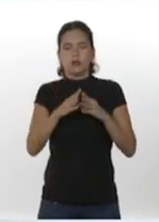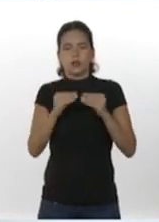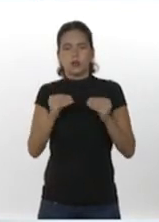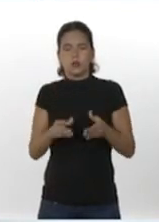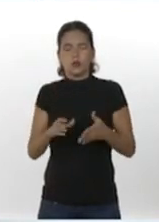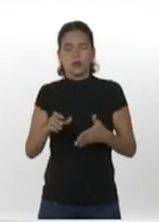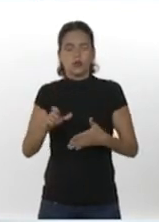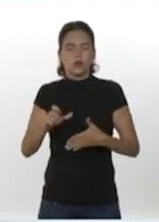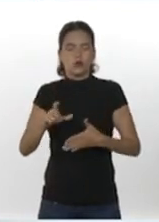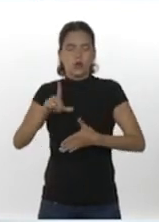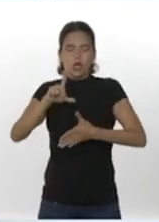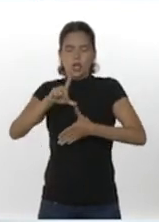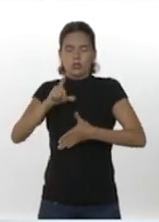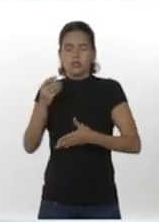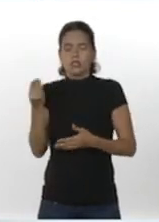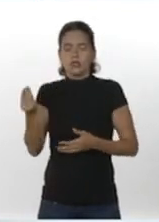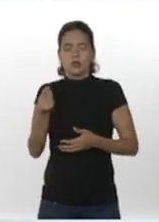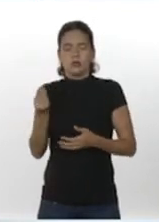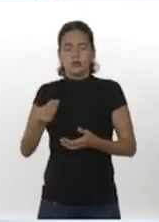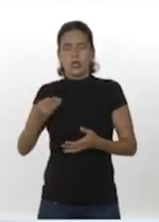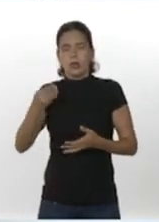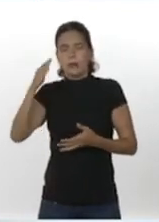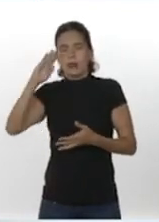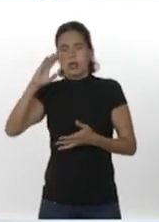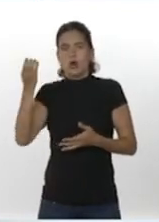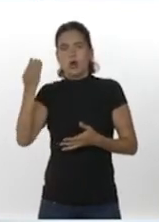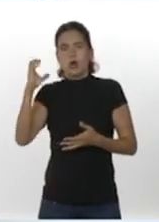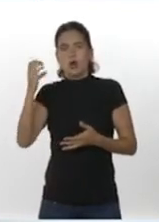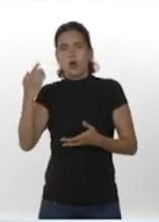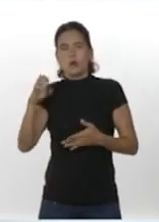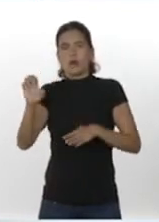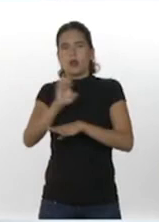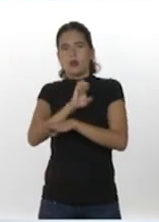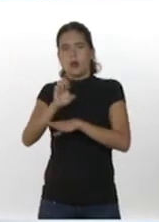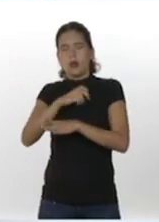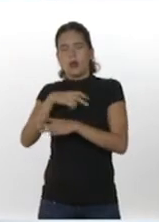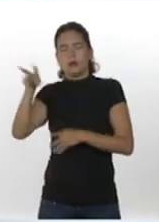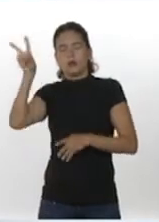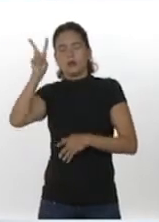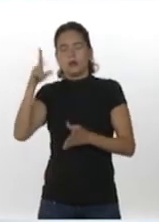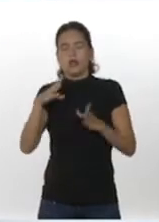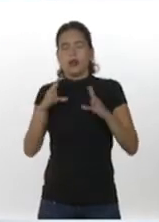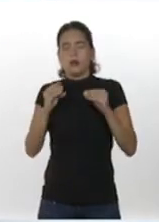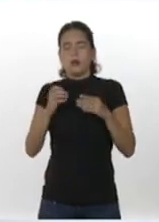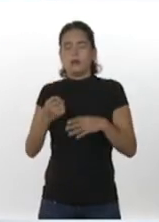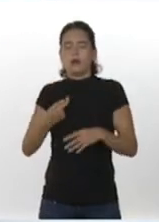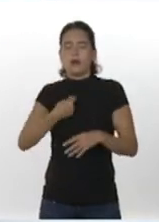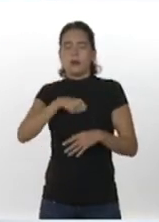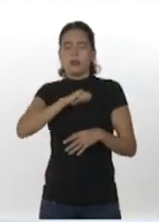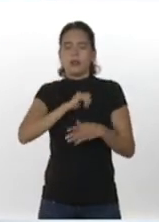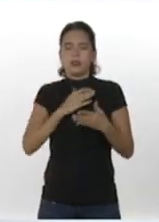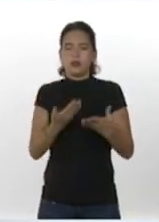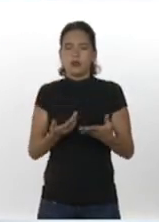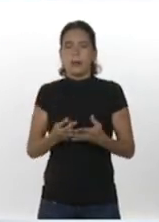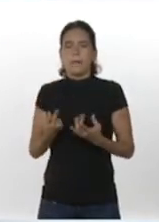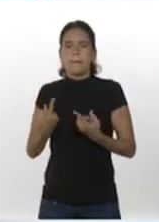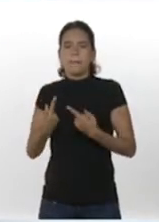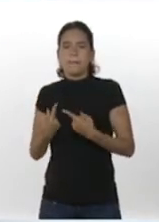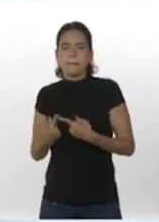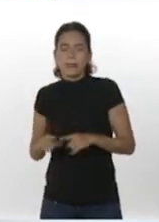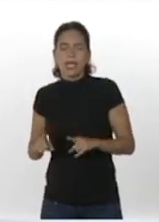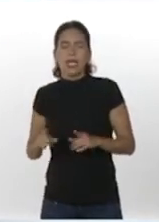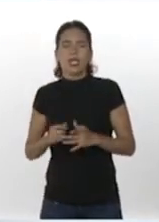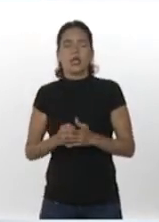parte latina, como lo que es México, Venezuela, Colombia, Ecuador, Paraguay, hablamos español, mientras que